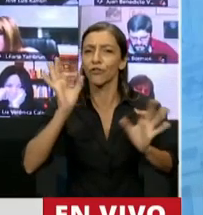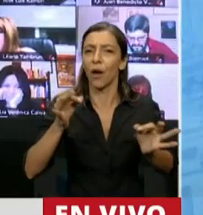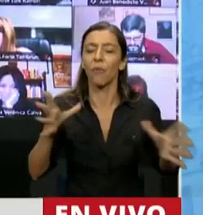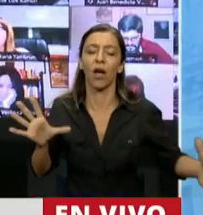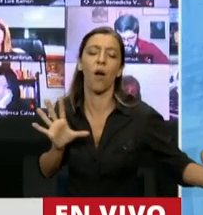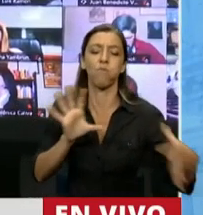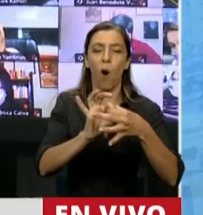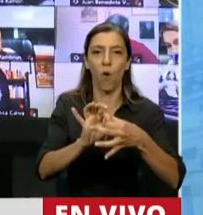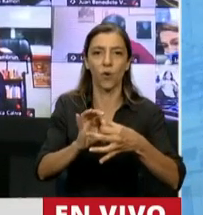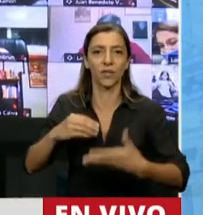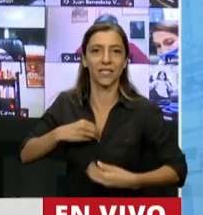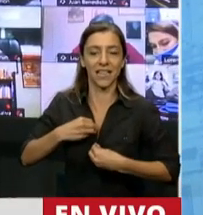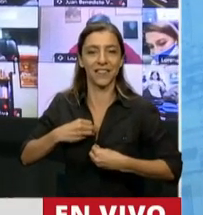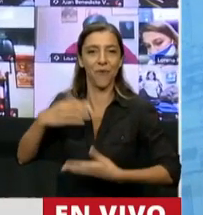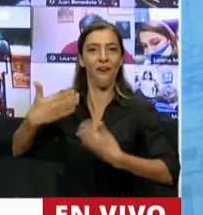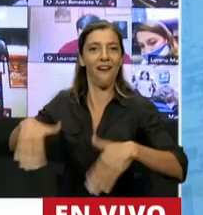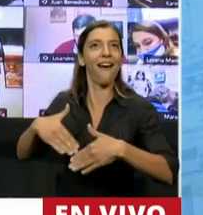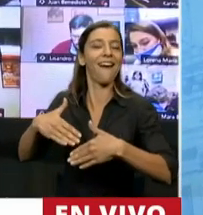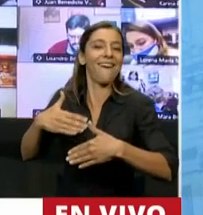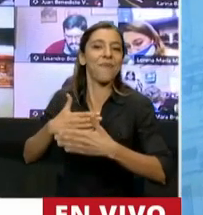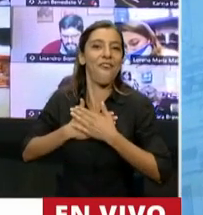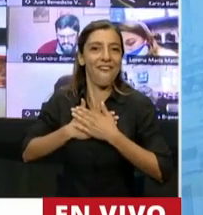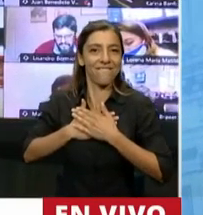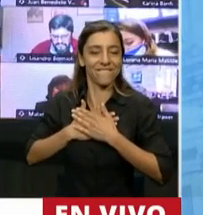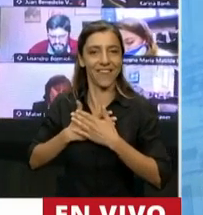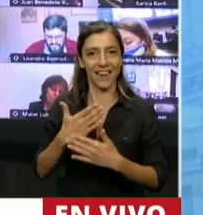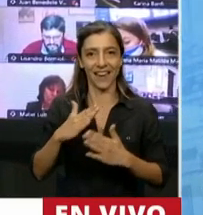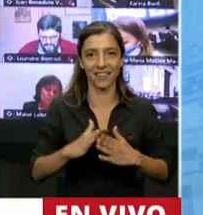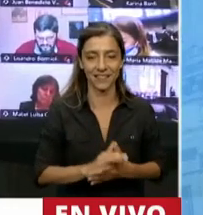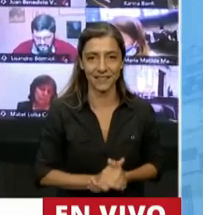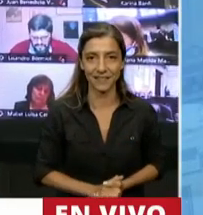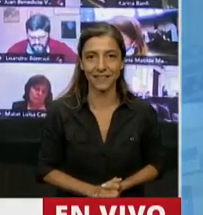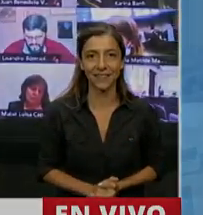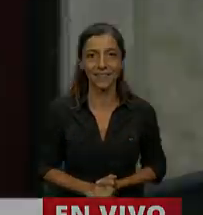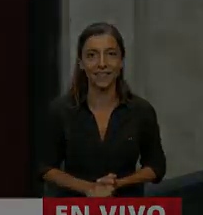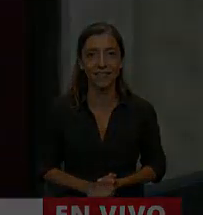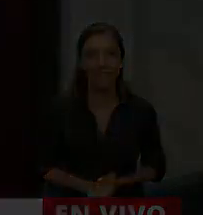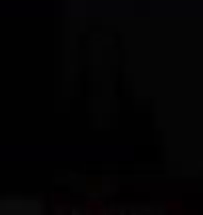Muchas gracias, señor presidente. Muchas gracias, diputado Aicega.